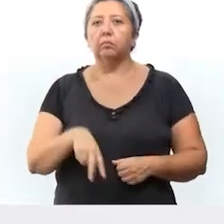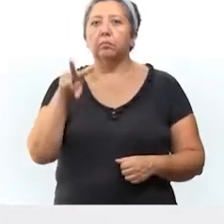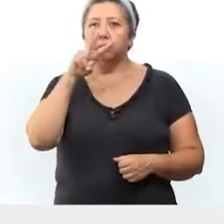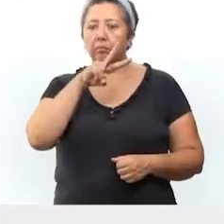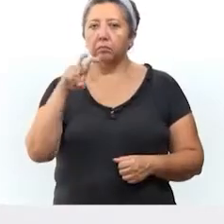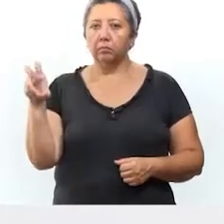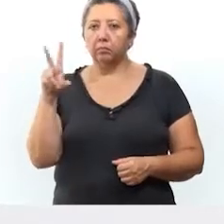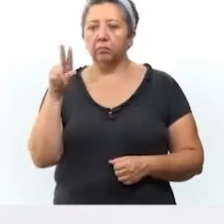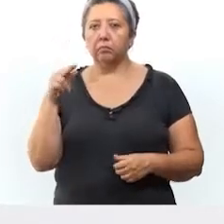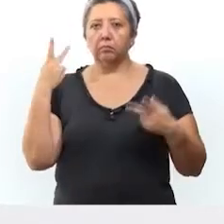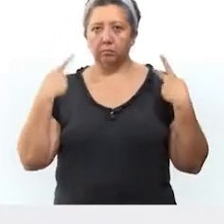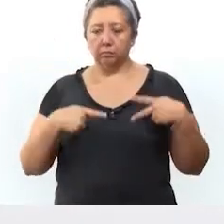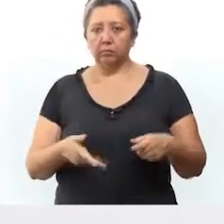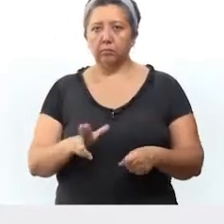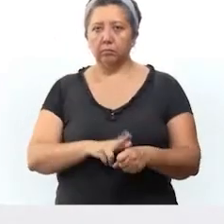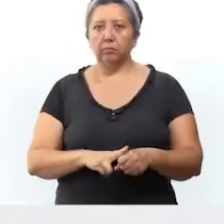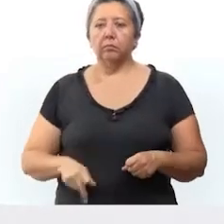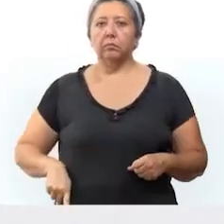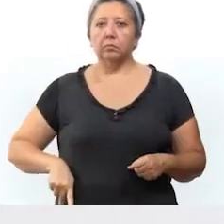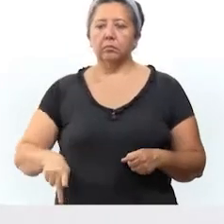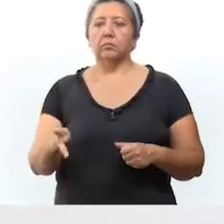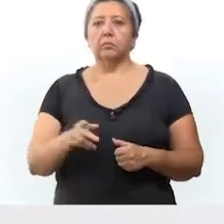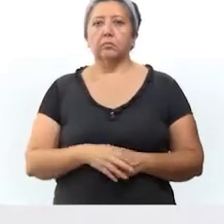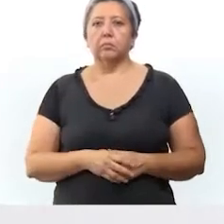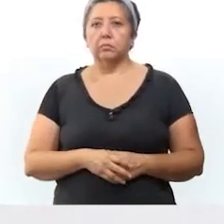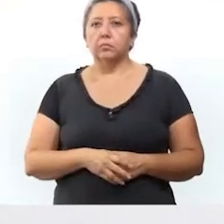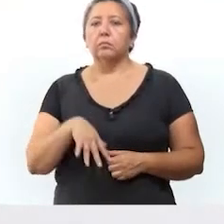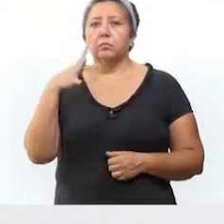tenemos 280 pacientes en hospitales públicos.